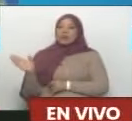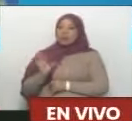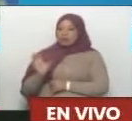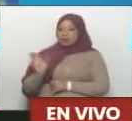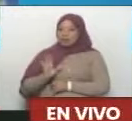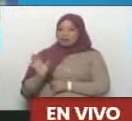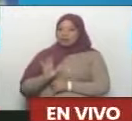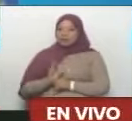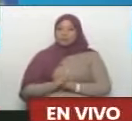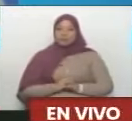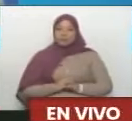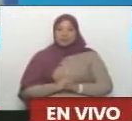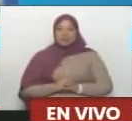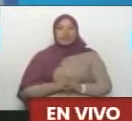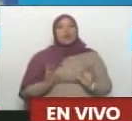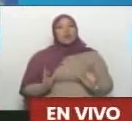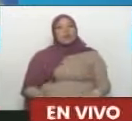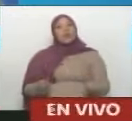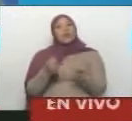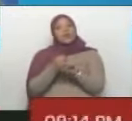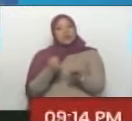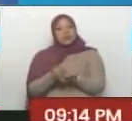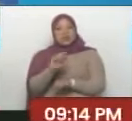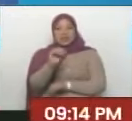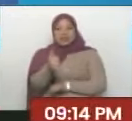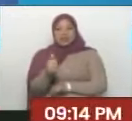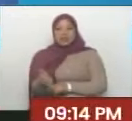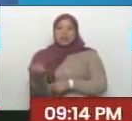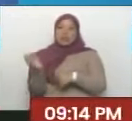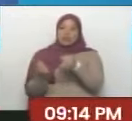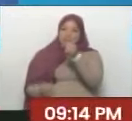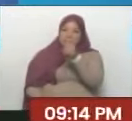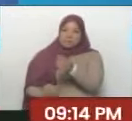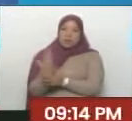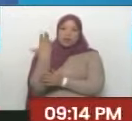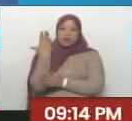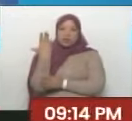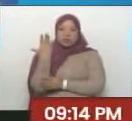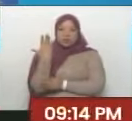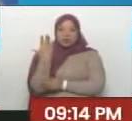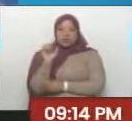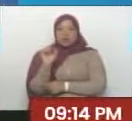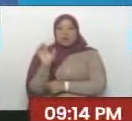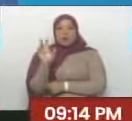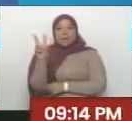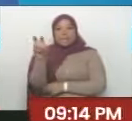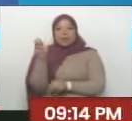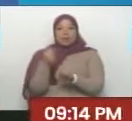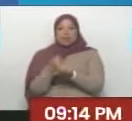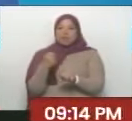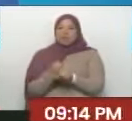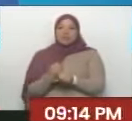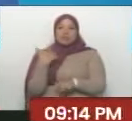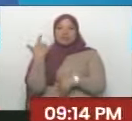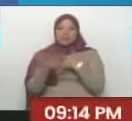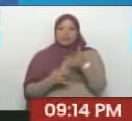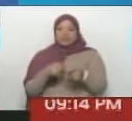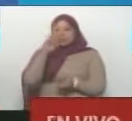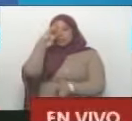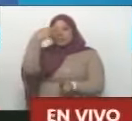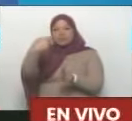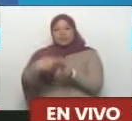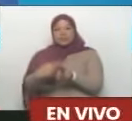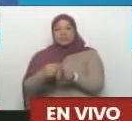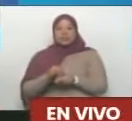capital, arranca el 10 de mayo, viernes 10 de mayo, en honor